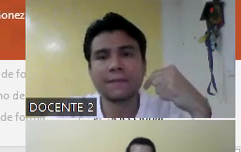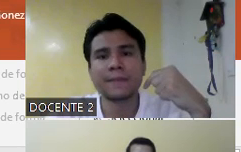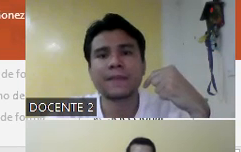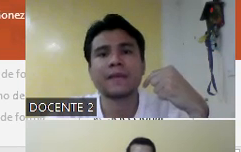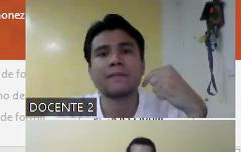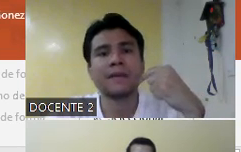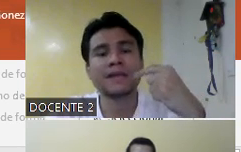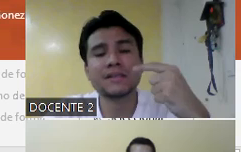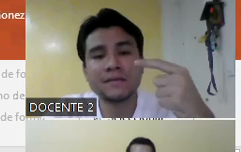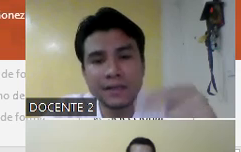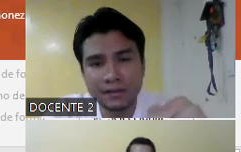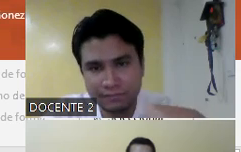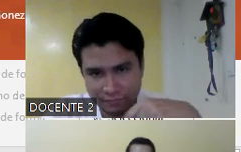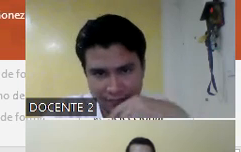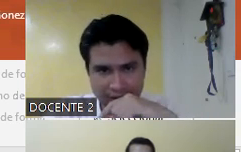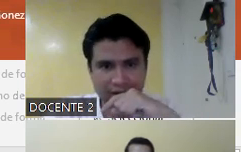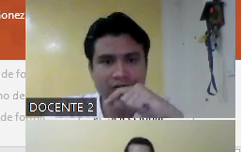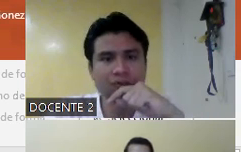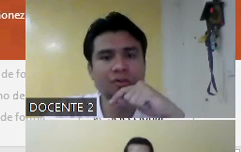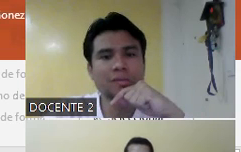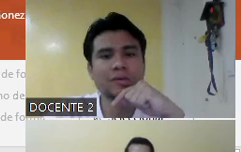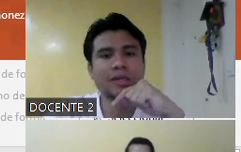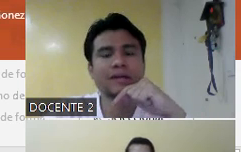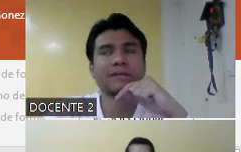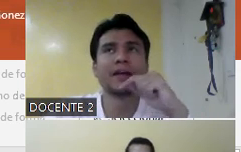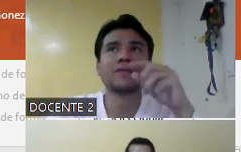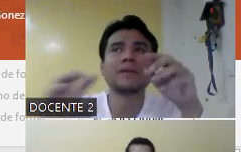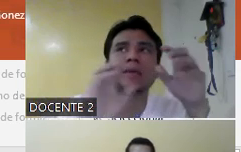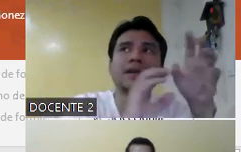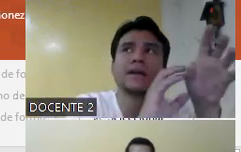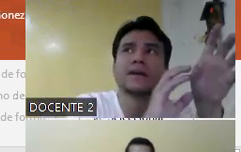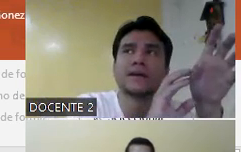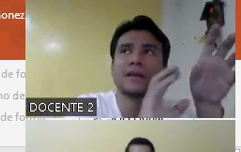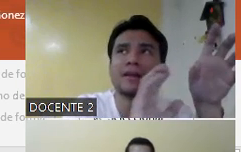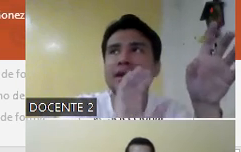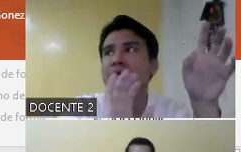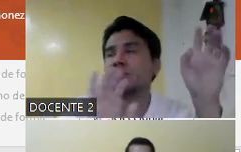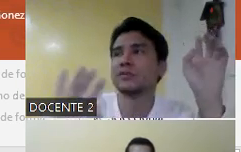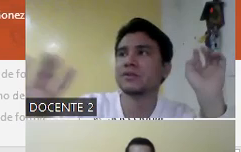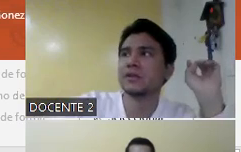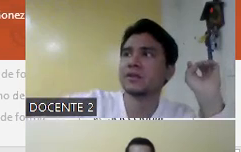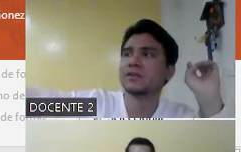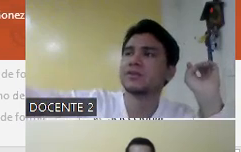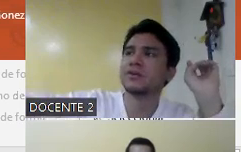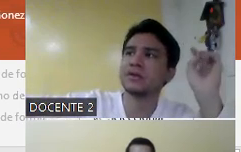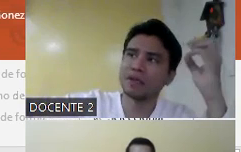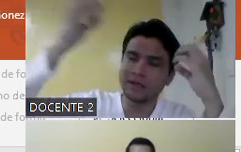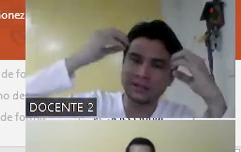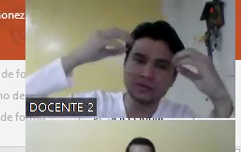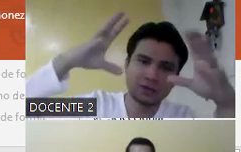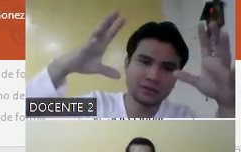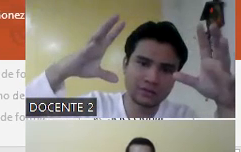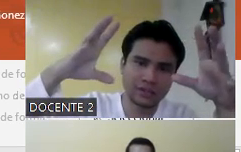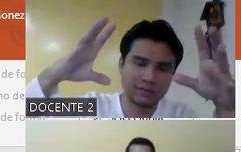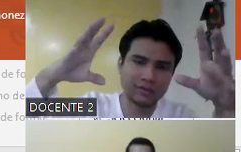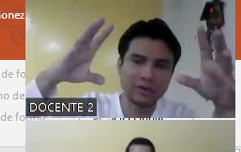¿sí? Percibir y nosotros poder de alguna manera generar algún proceso de atención y